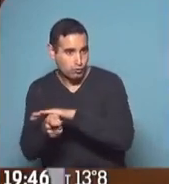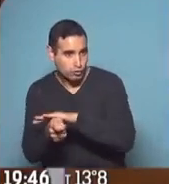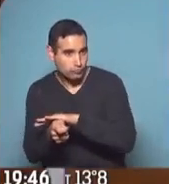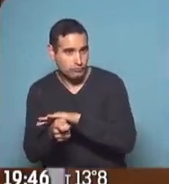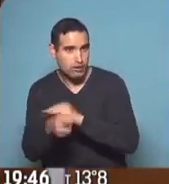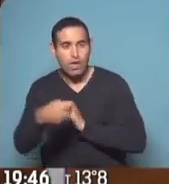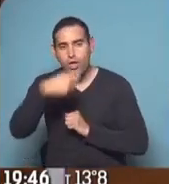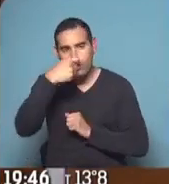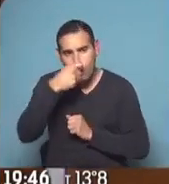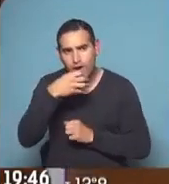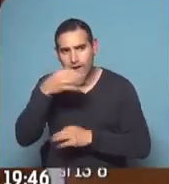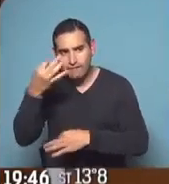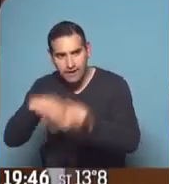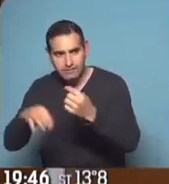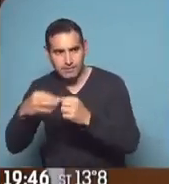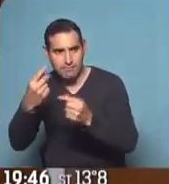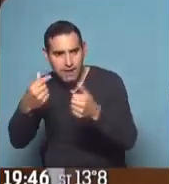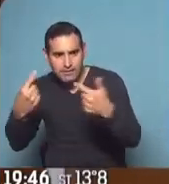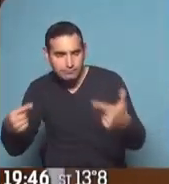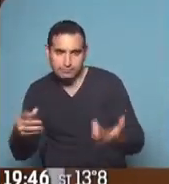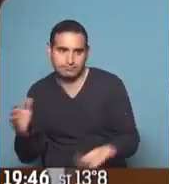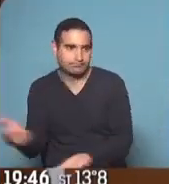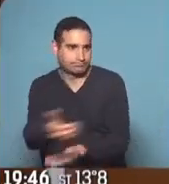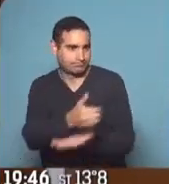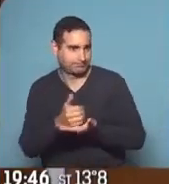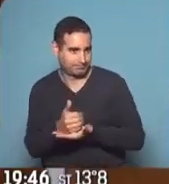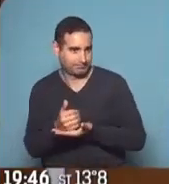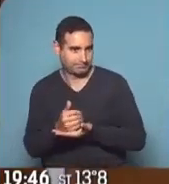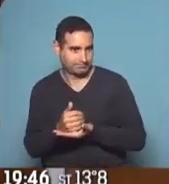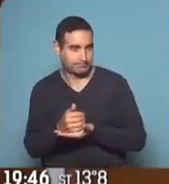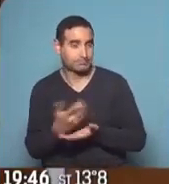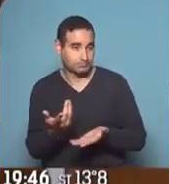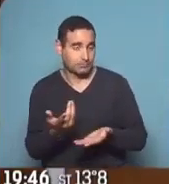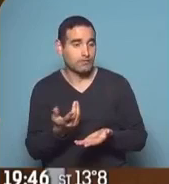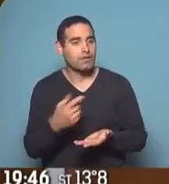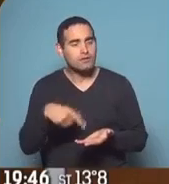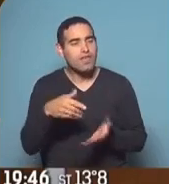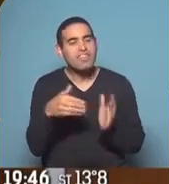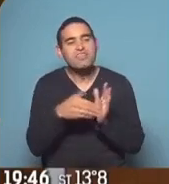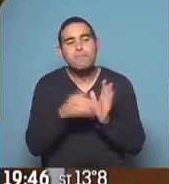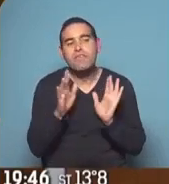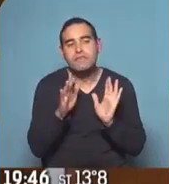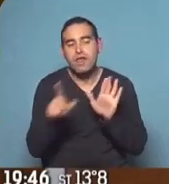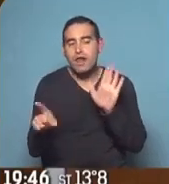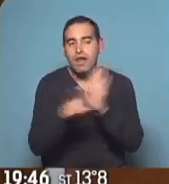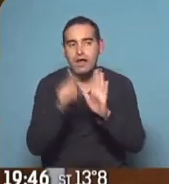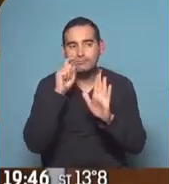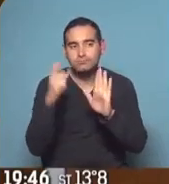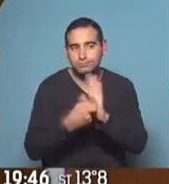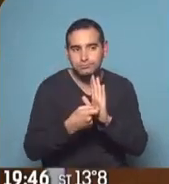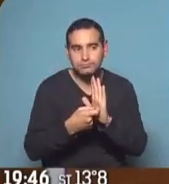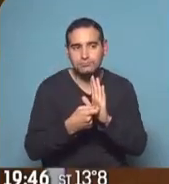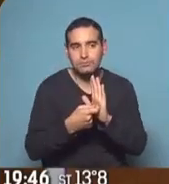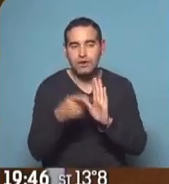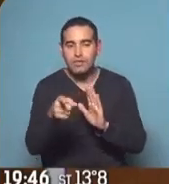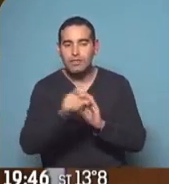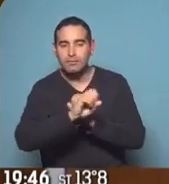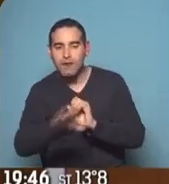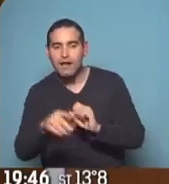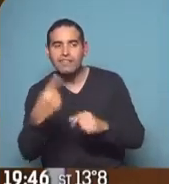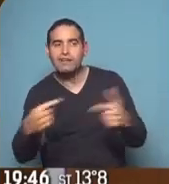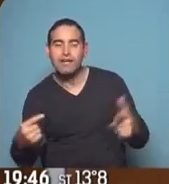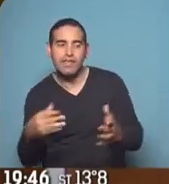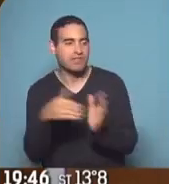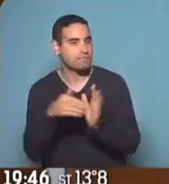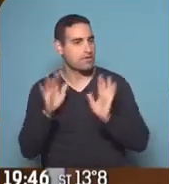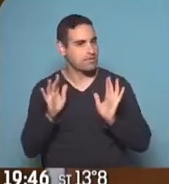van a la sedronar que es el organismo que tiene a cargo la prevención de la drogadicción ya dependiendo el delito o en la wef para investigar delitos de lavado